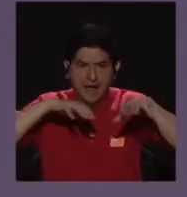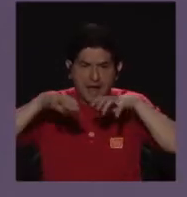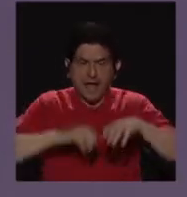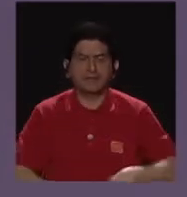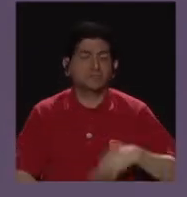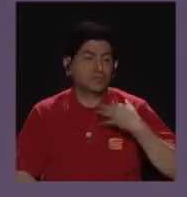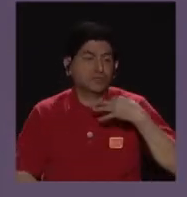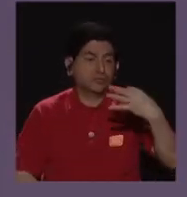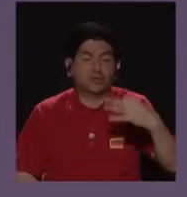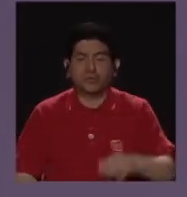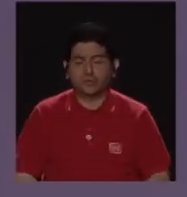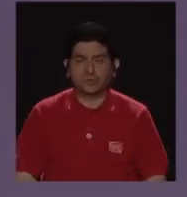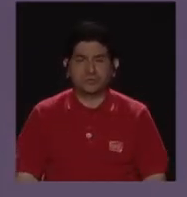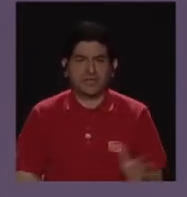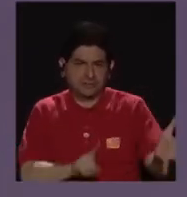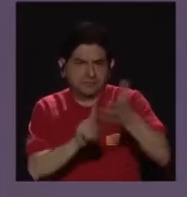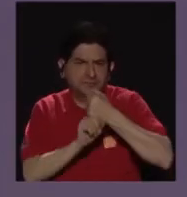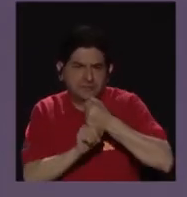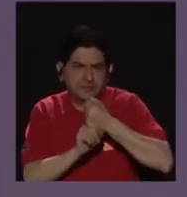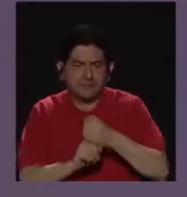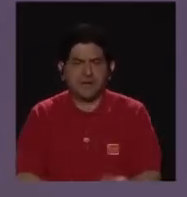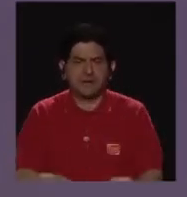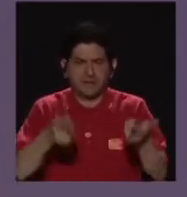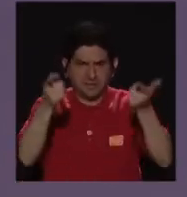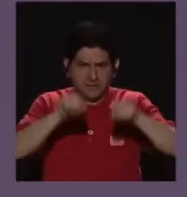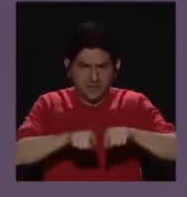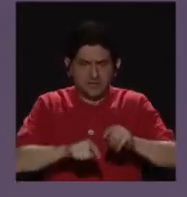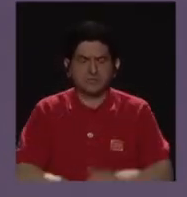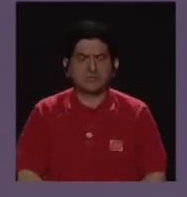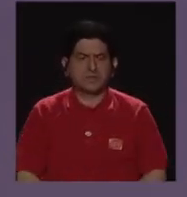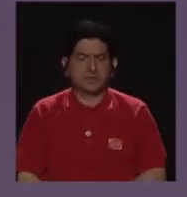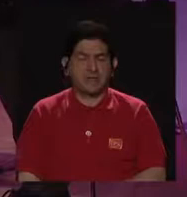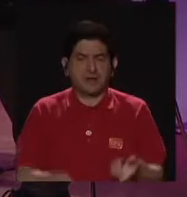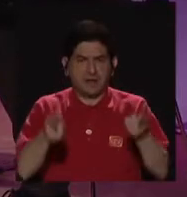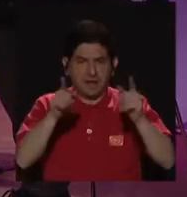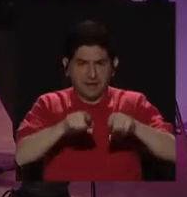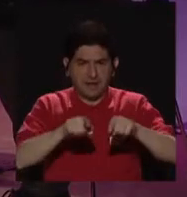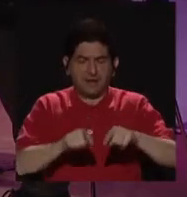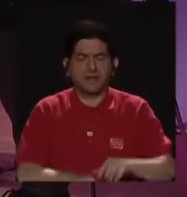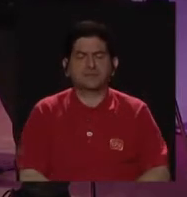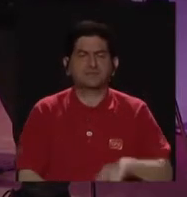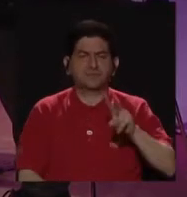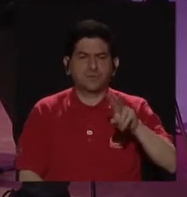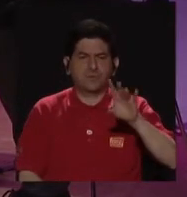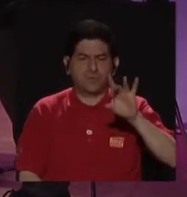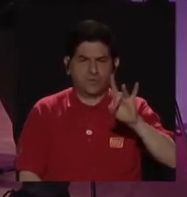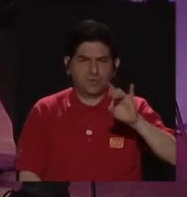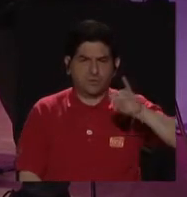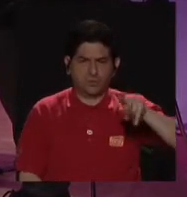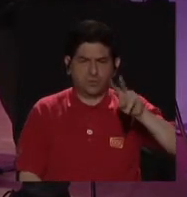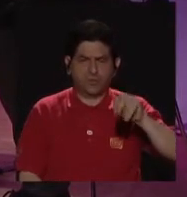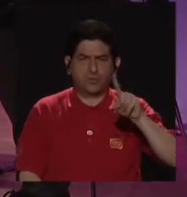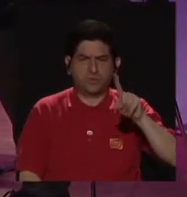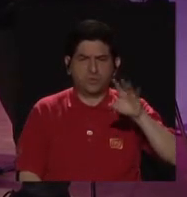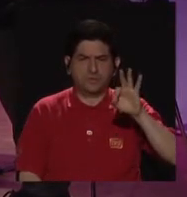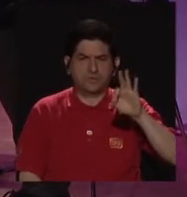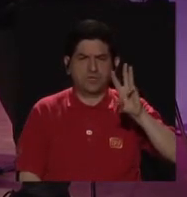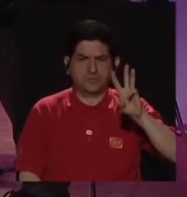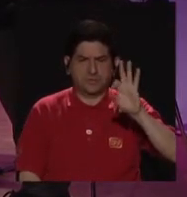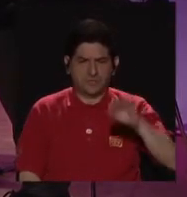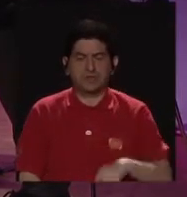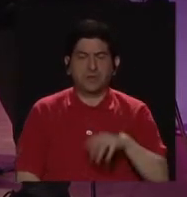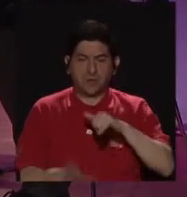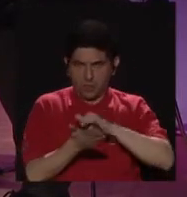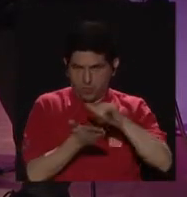eran cotidianas y concretamente en el stonewall inn el 28 de junio del 69 y digamos